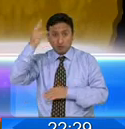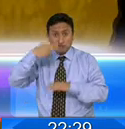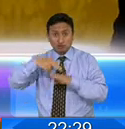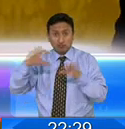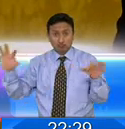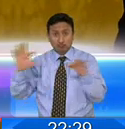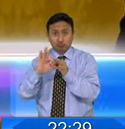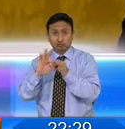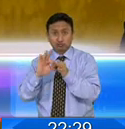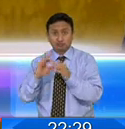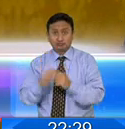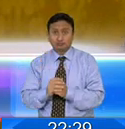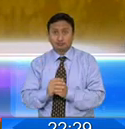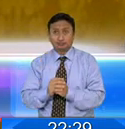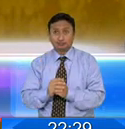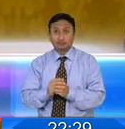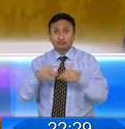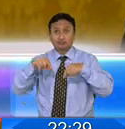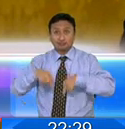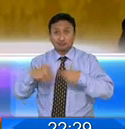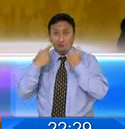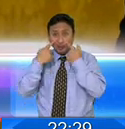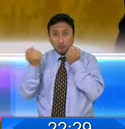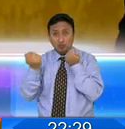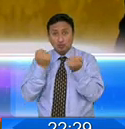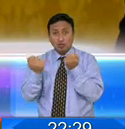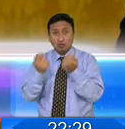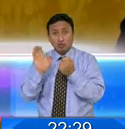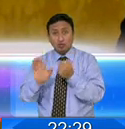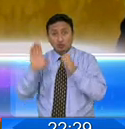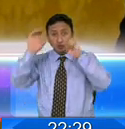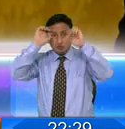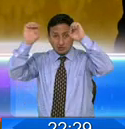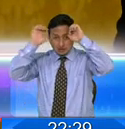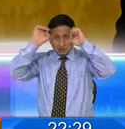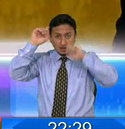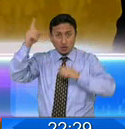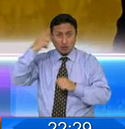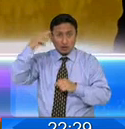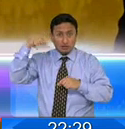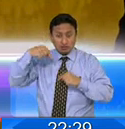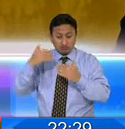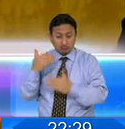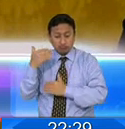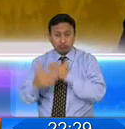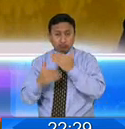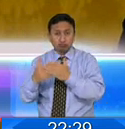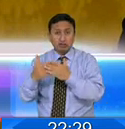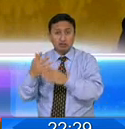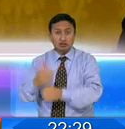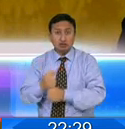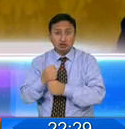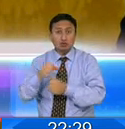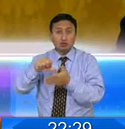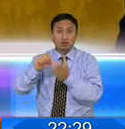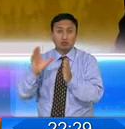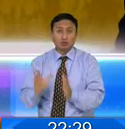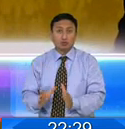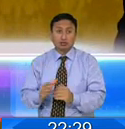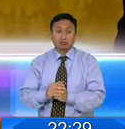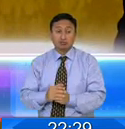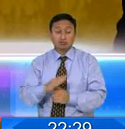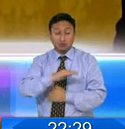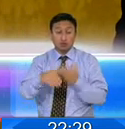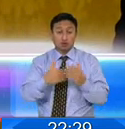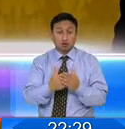Nacional, como conducir la estrategia del gobierno para lograr la seguridad ciudadana que